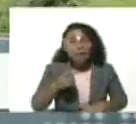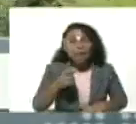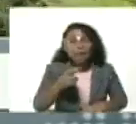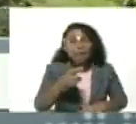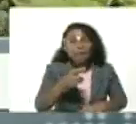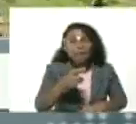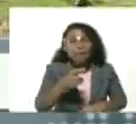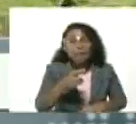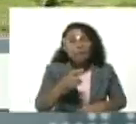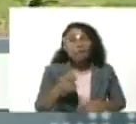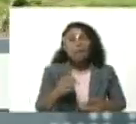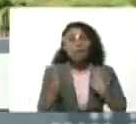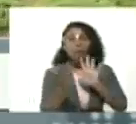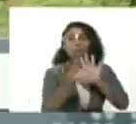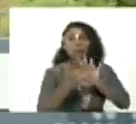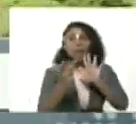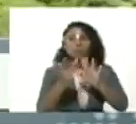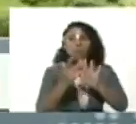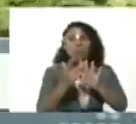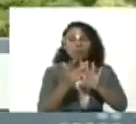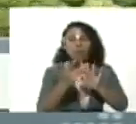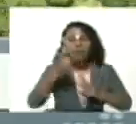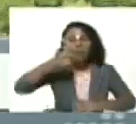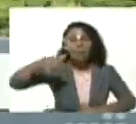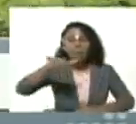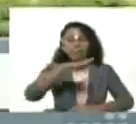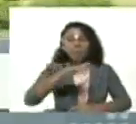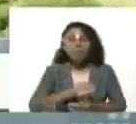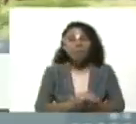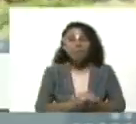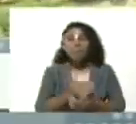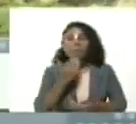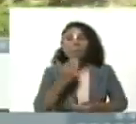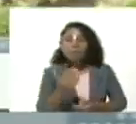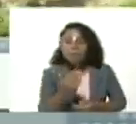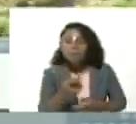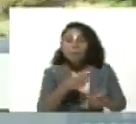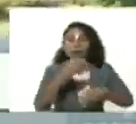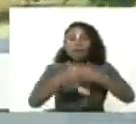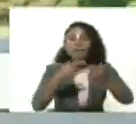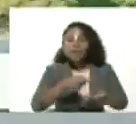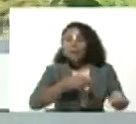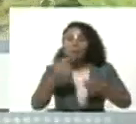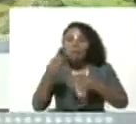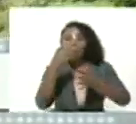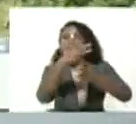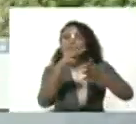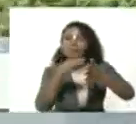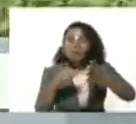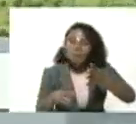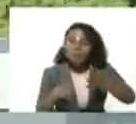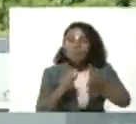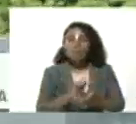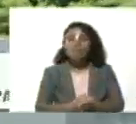los ríos interconectan las poblaciones y permiten llevar insumos,